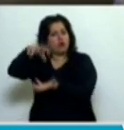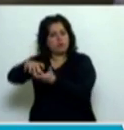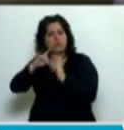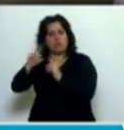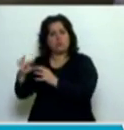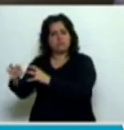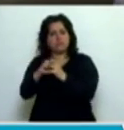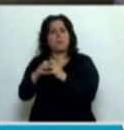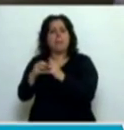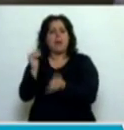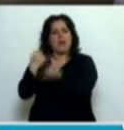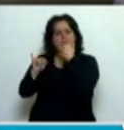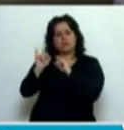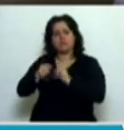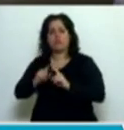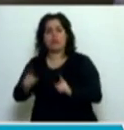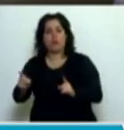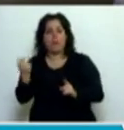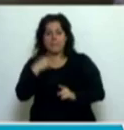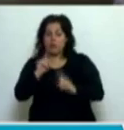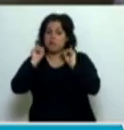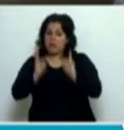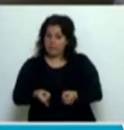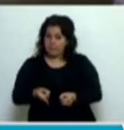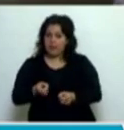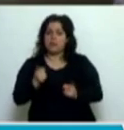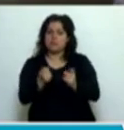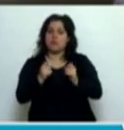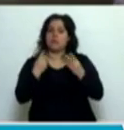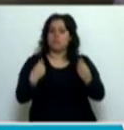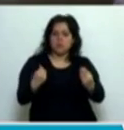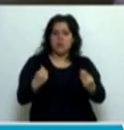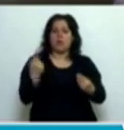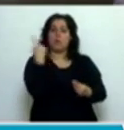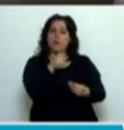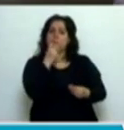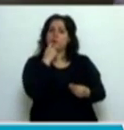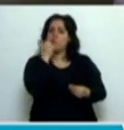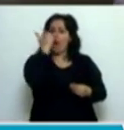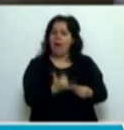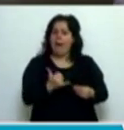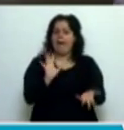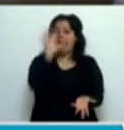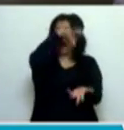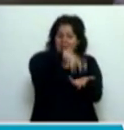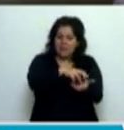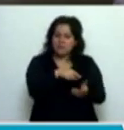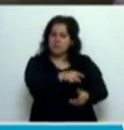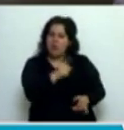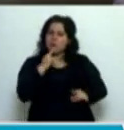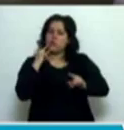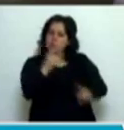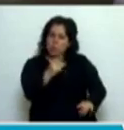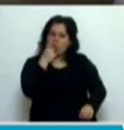disposición de esos activos. Es necesario, pero también es necesario la existencia de una agencia que se encargue de coordinar